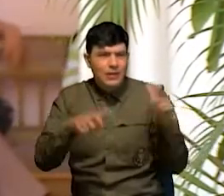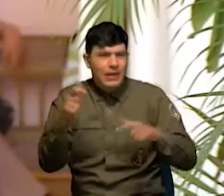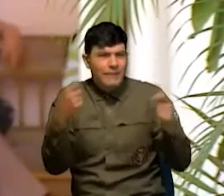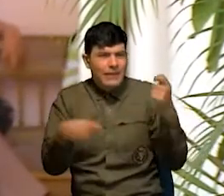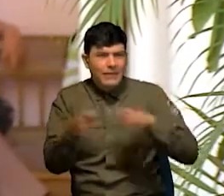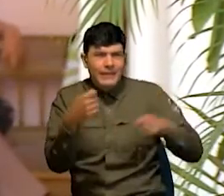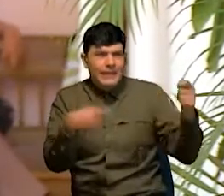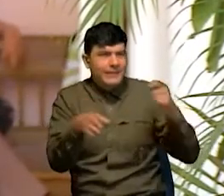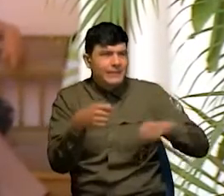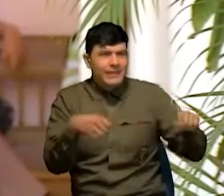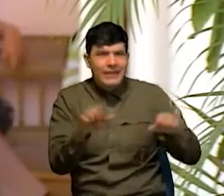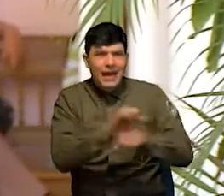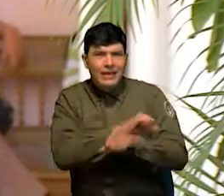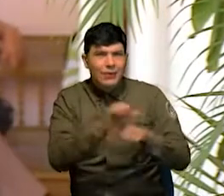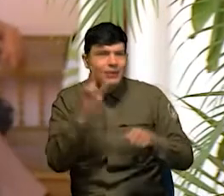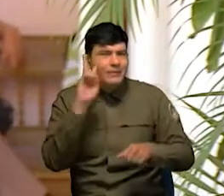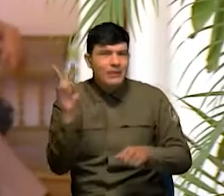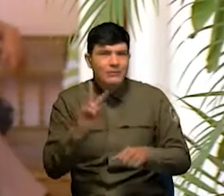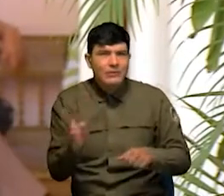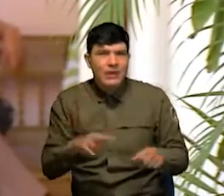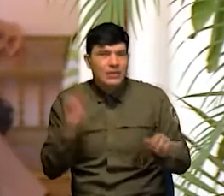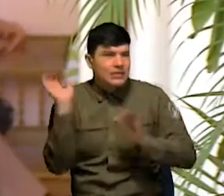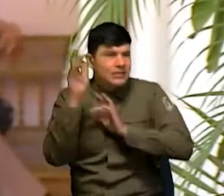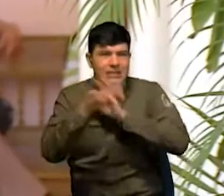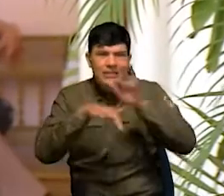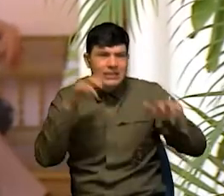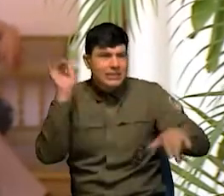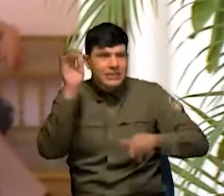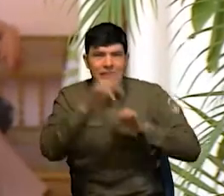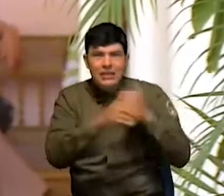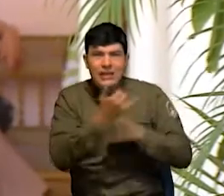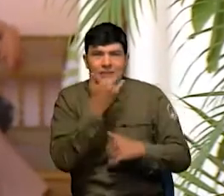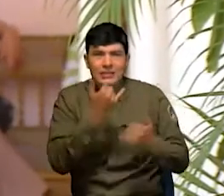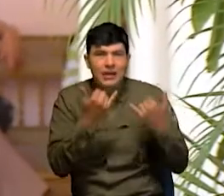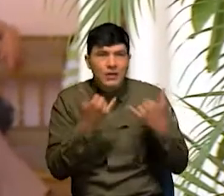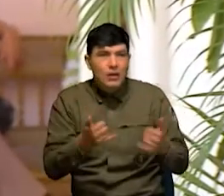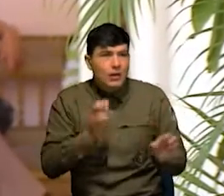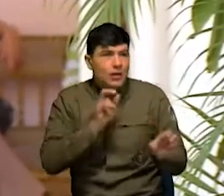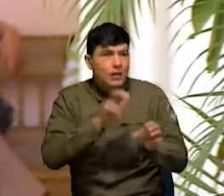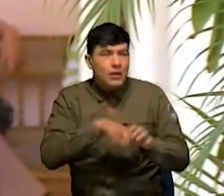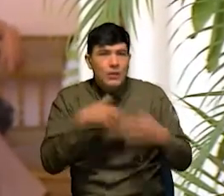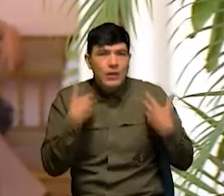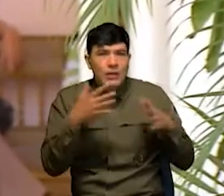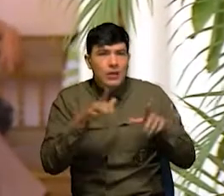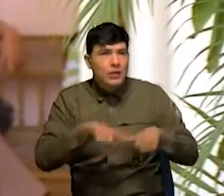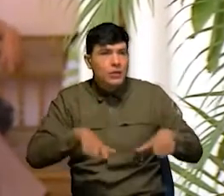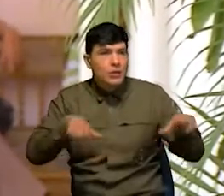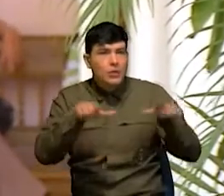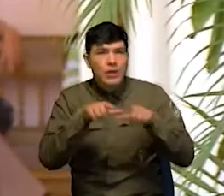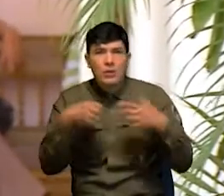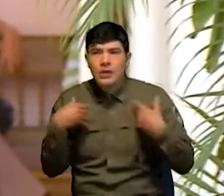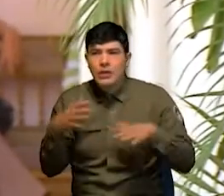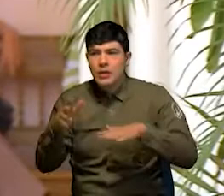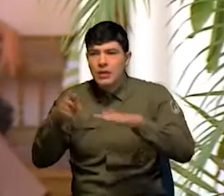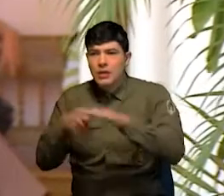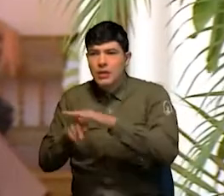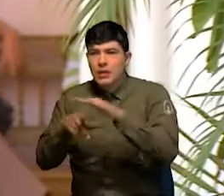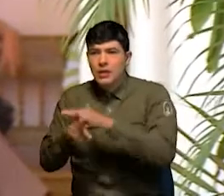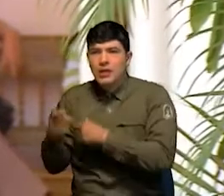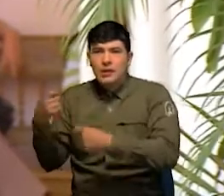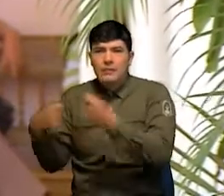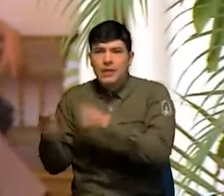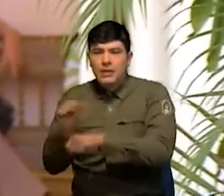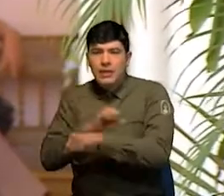de placa venezolana. Inusitado lo que está pasando, y ahora los montan en cualquier sitio, en cualquier garaje, la venta